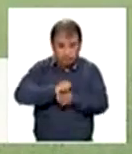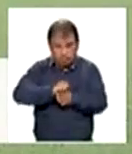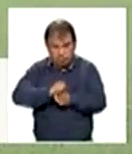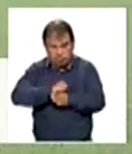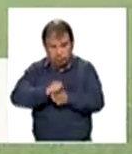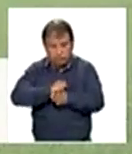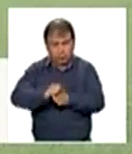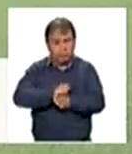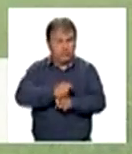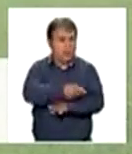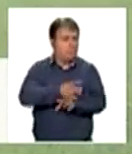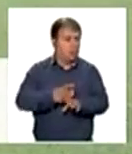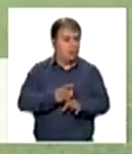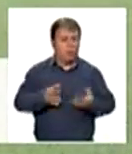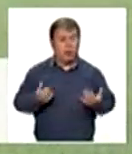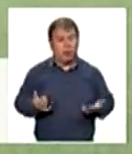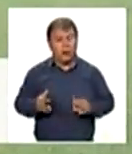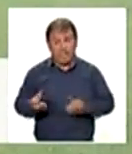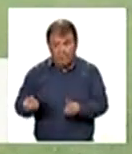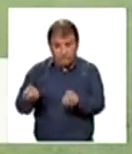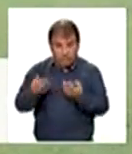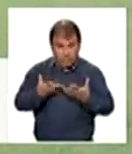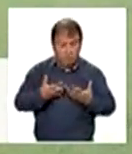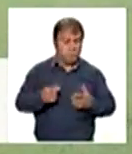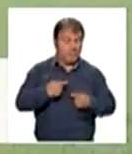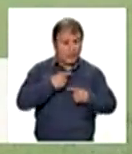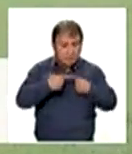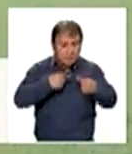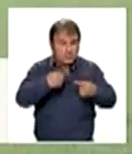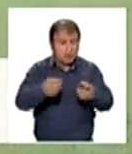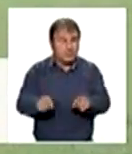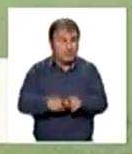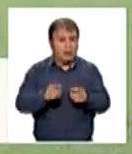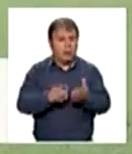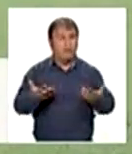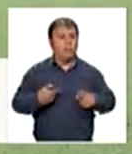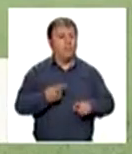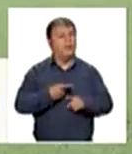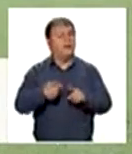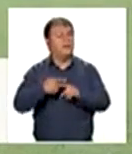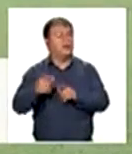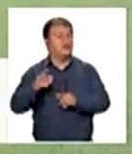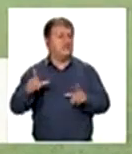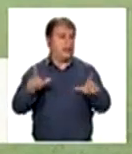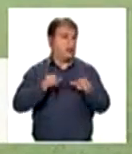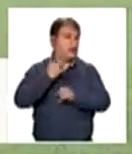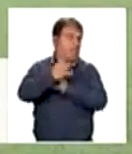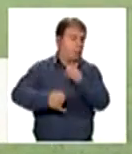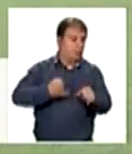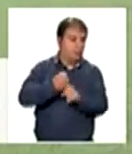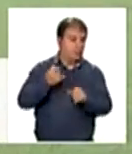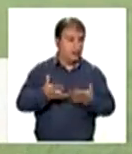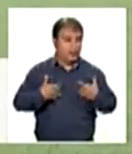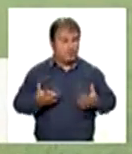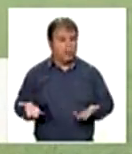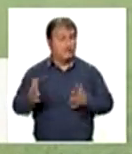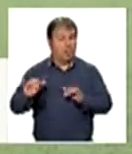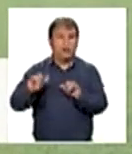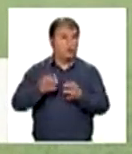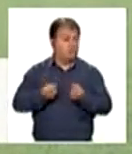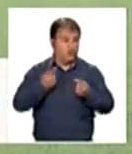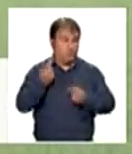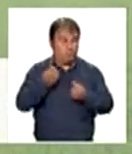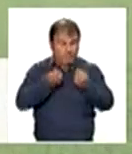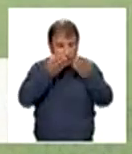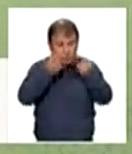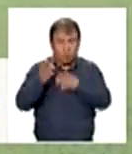nacional con respecto a la información que viene circulando básicamente por medios internacionales. Se quedan tan solo en ello, información que